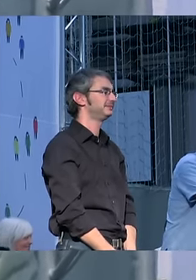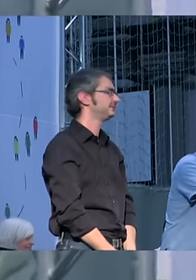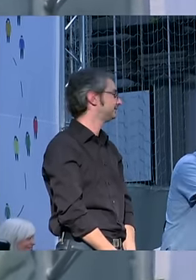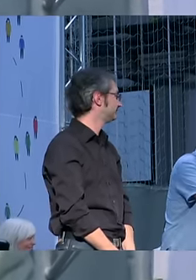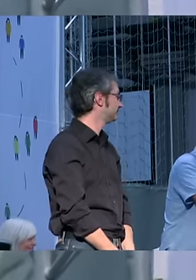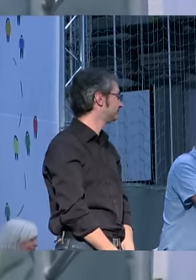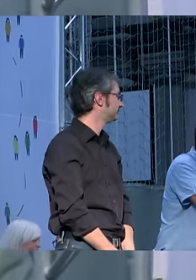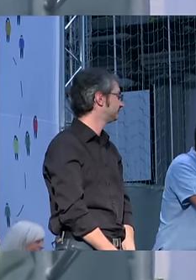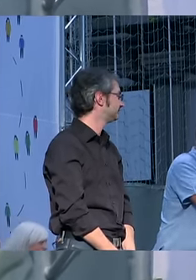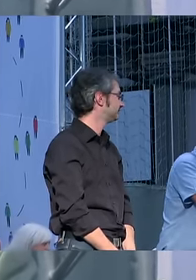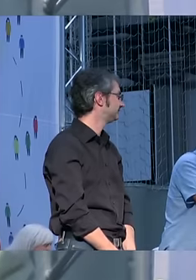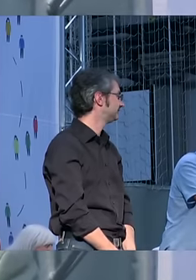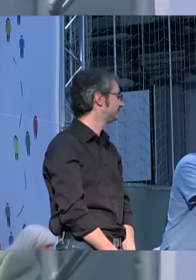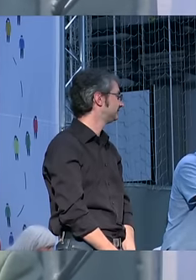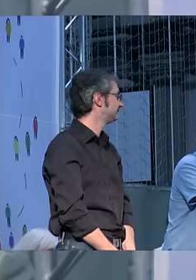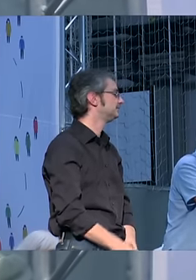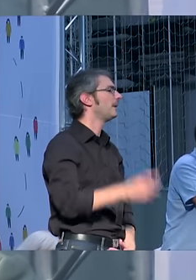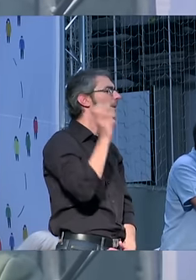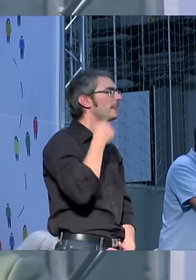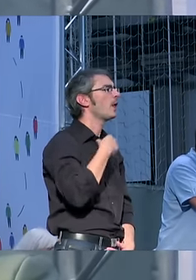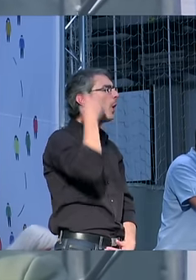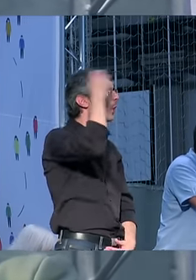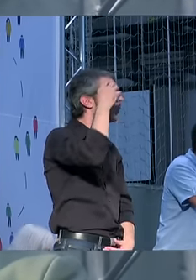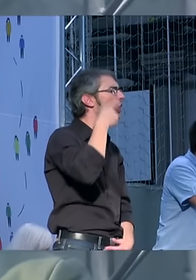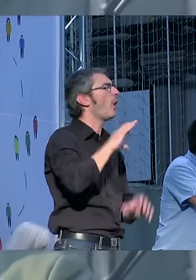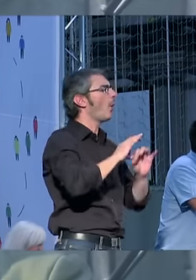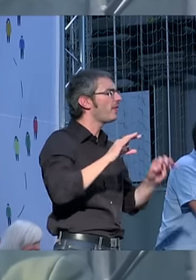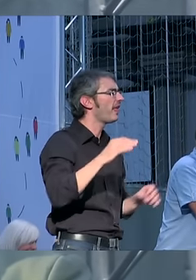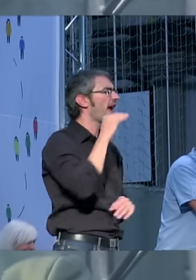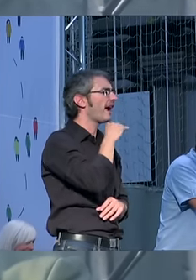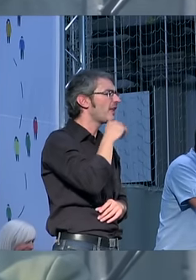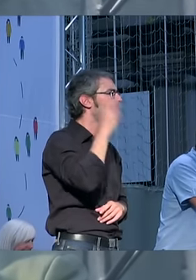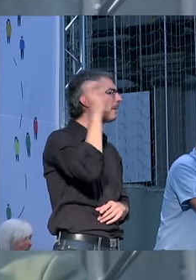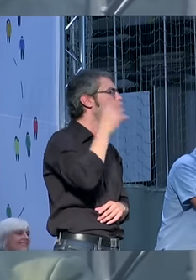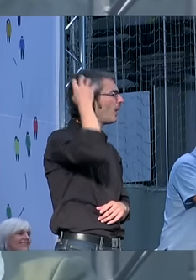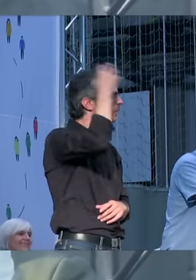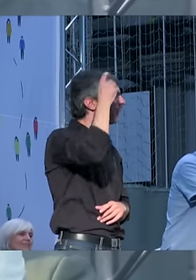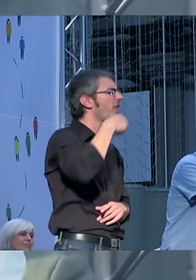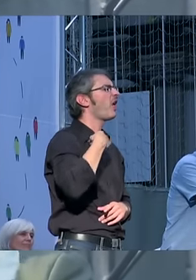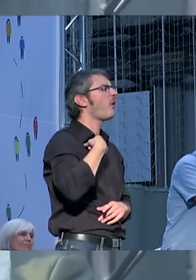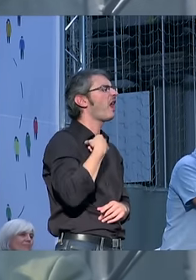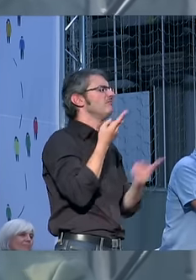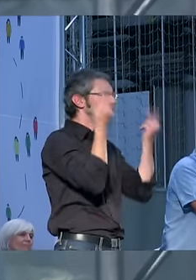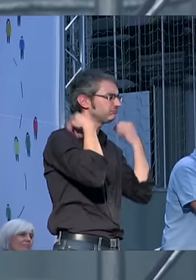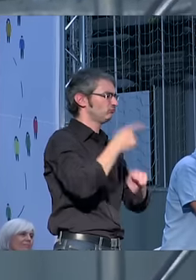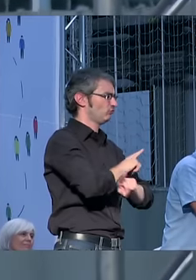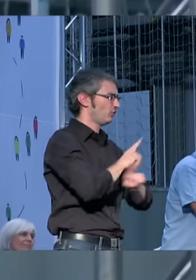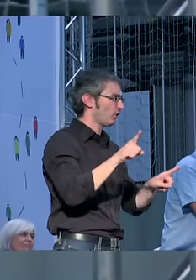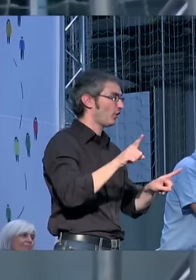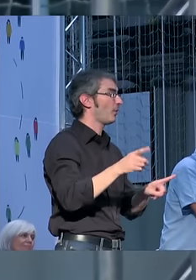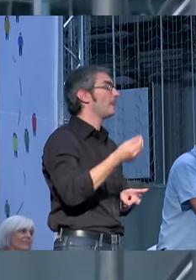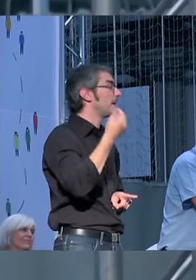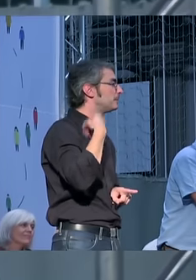Benvido, fillo lúcido, da Coruña humilde, agraria y mariñera, da Coruña que non se resigna, e desa